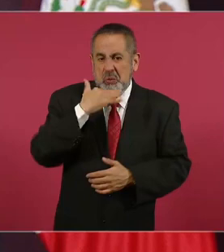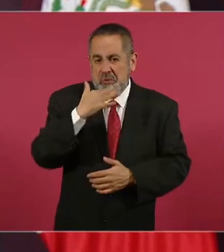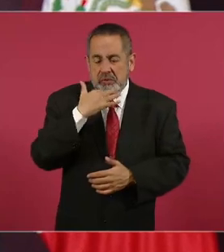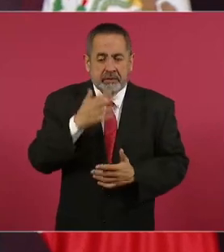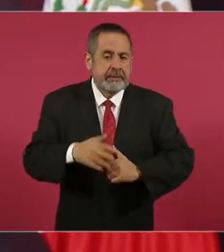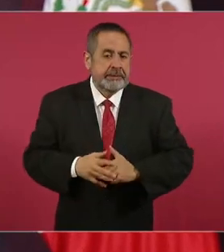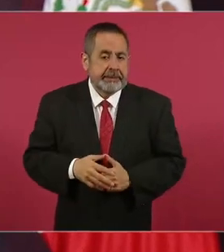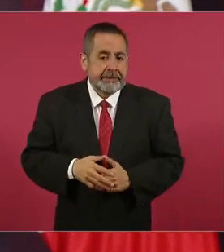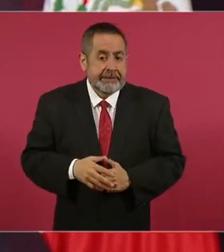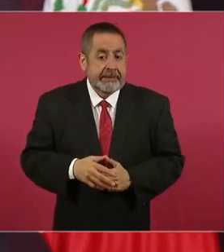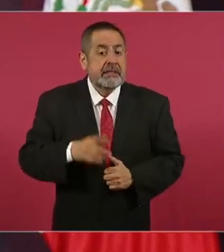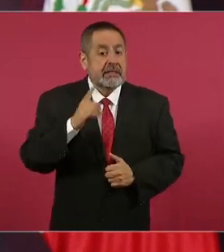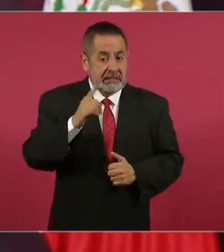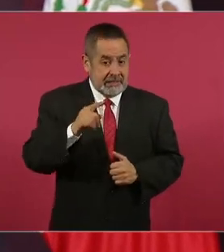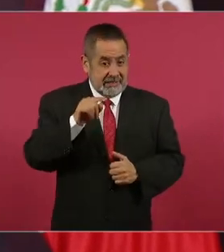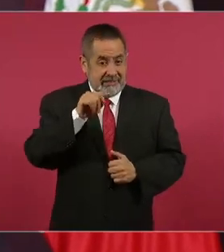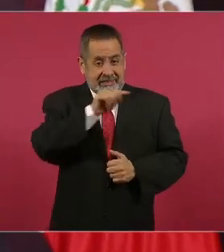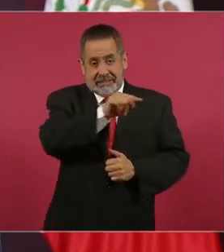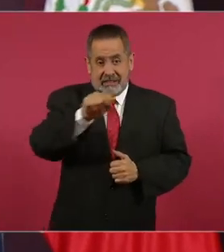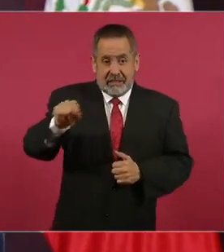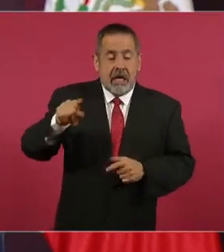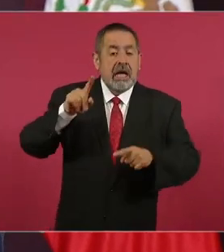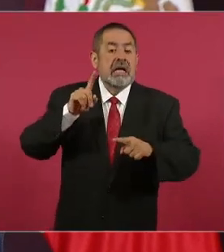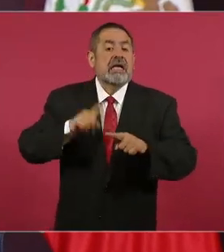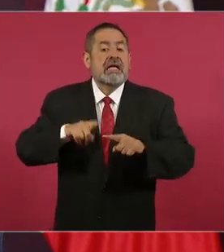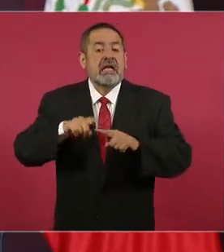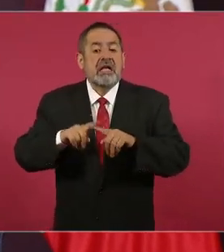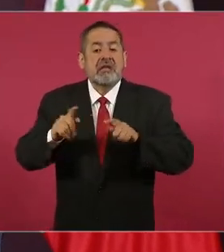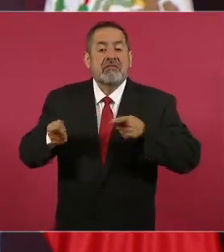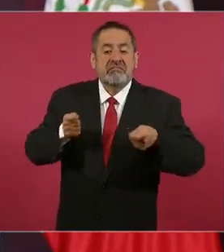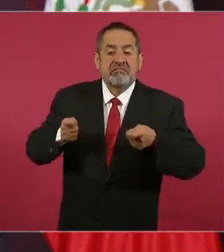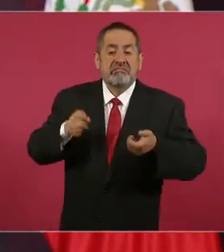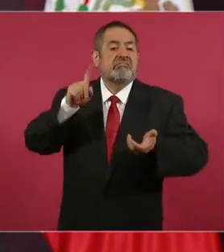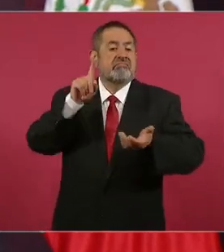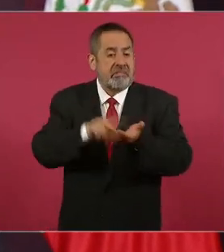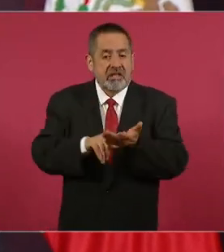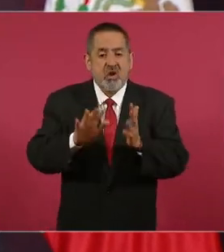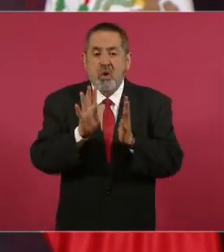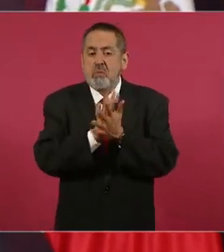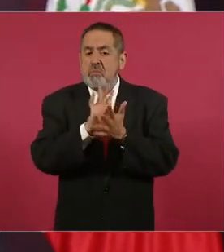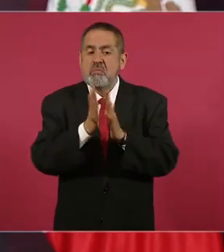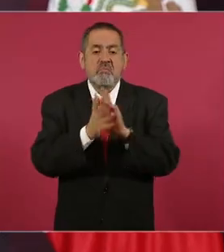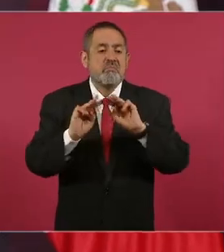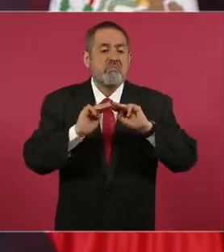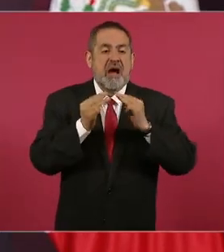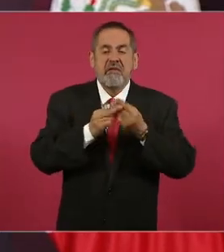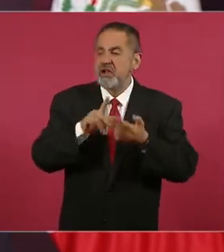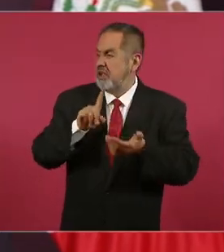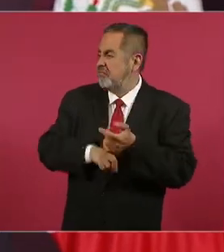muchos puertos y aeropuertos los controlaba la delincuencia organizada.